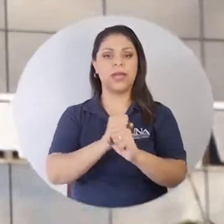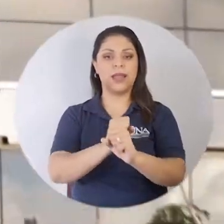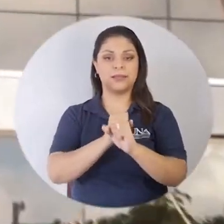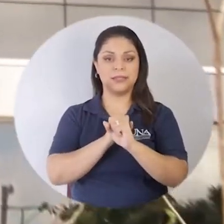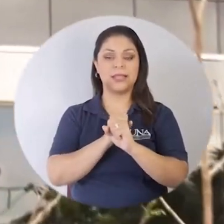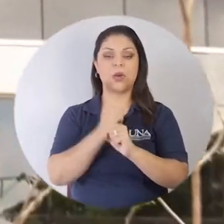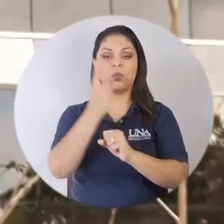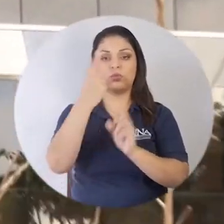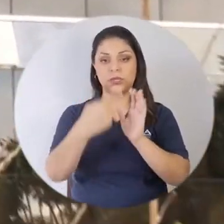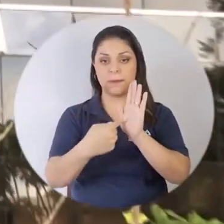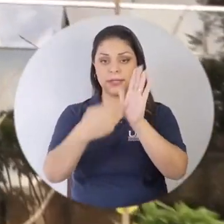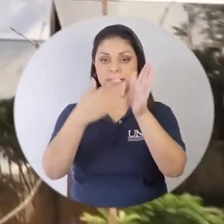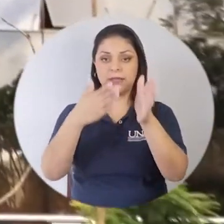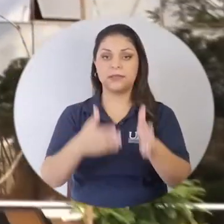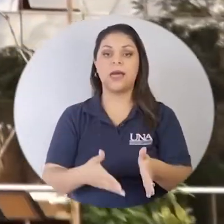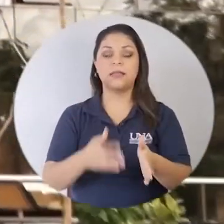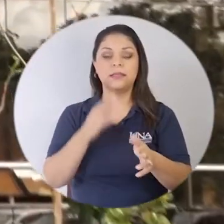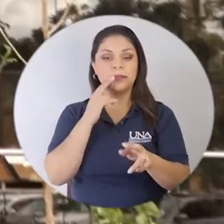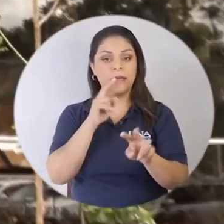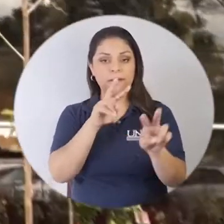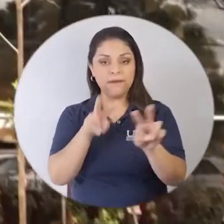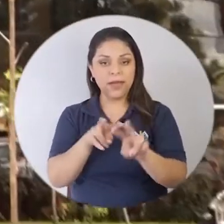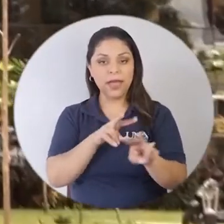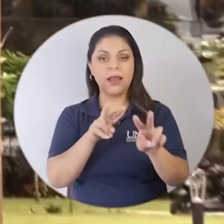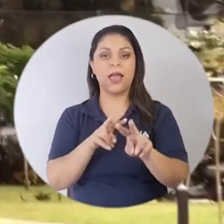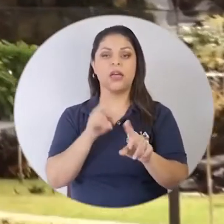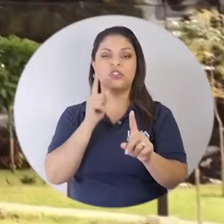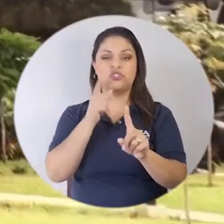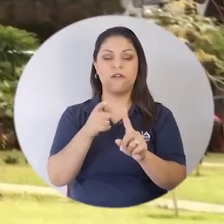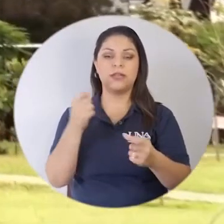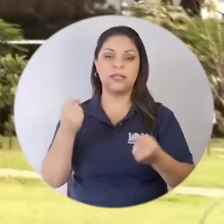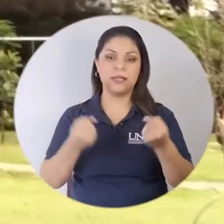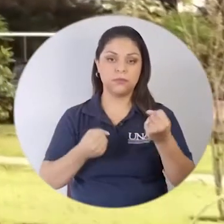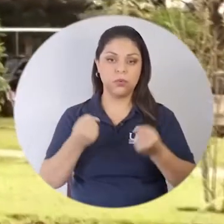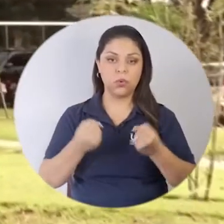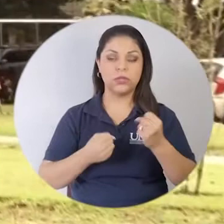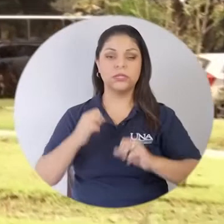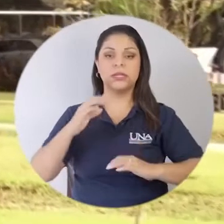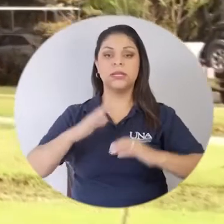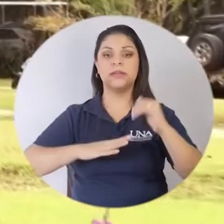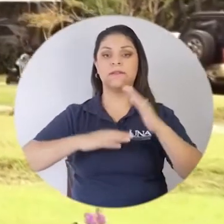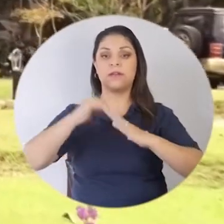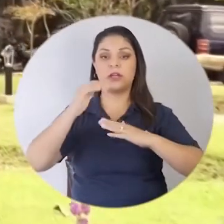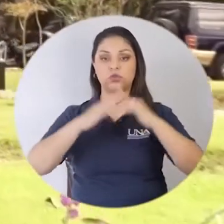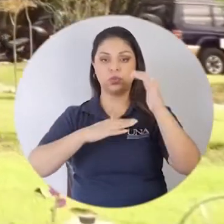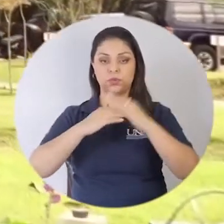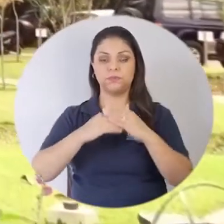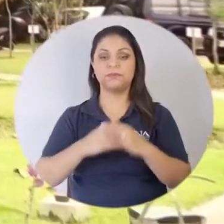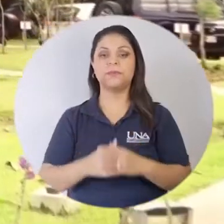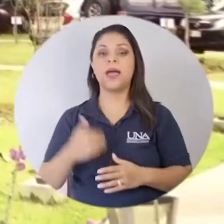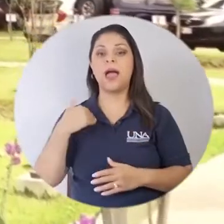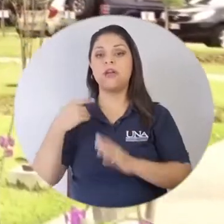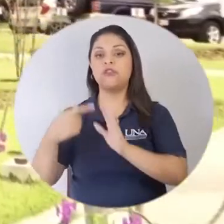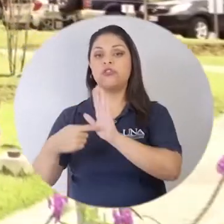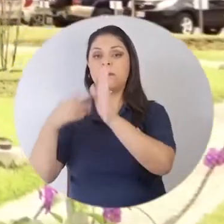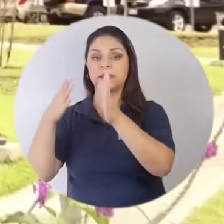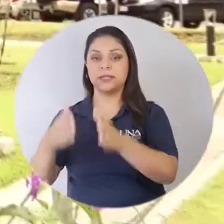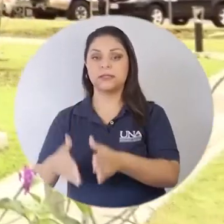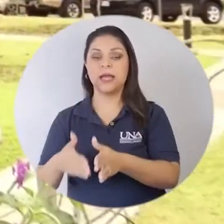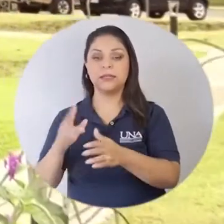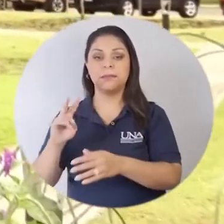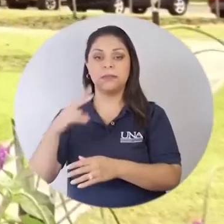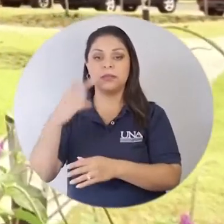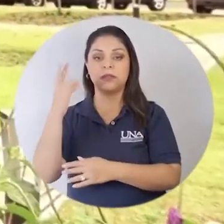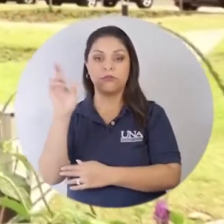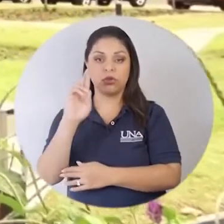garantizar esa representante que vela también por el tema de transporte, infraestructura. Está la representante de la